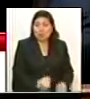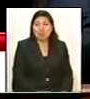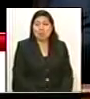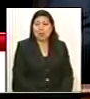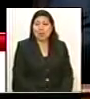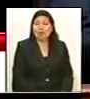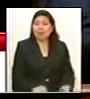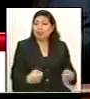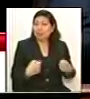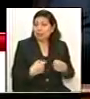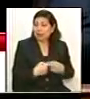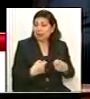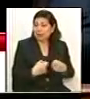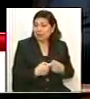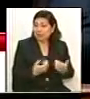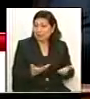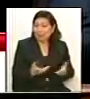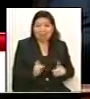de energía y minas